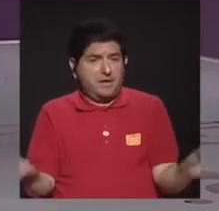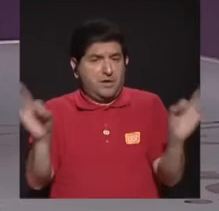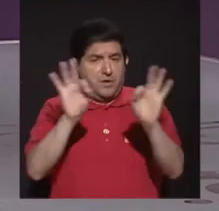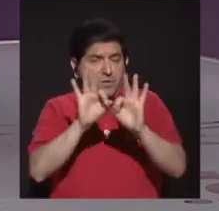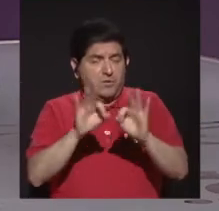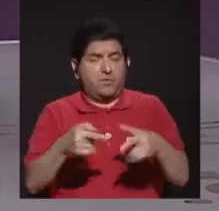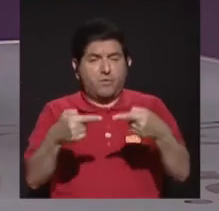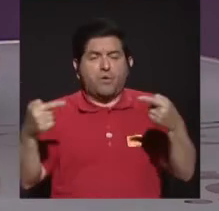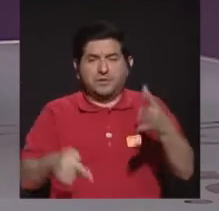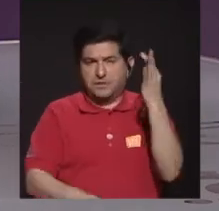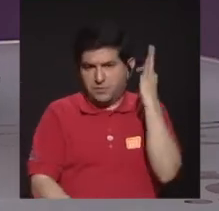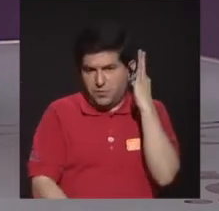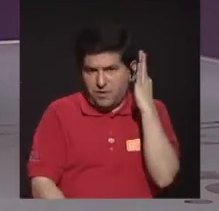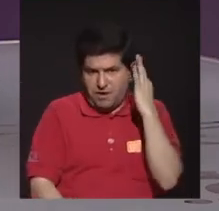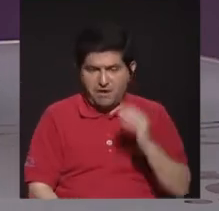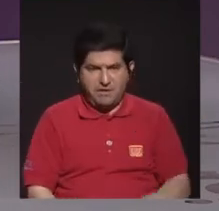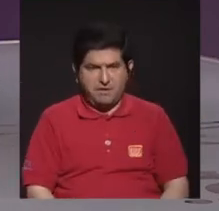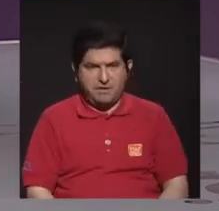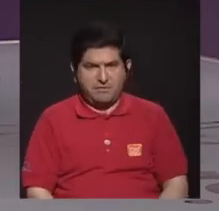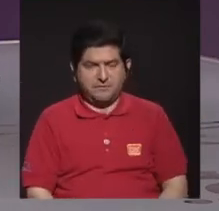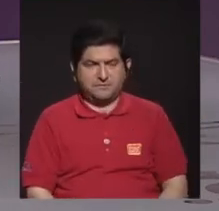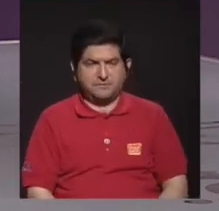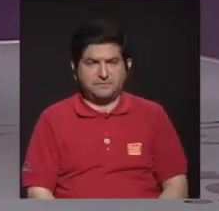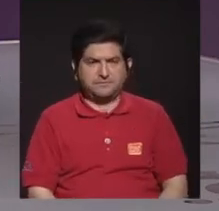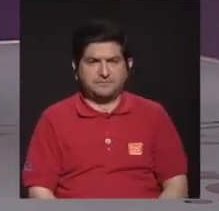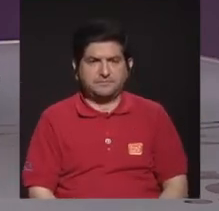las mujeres en